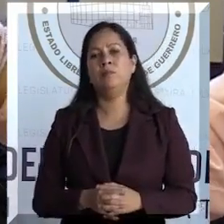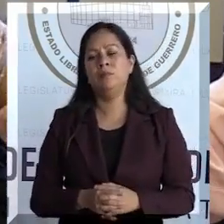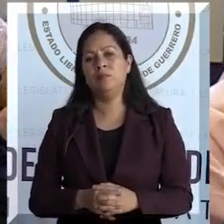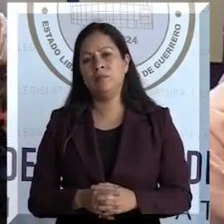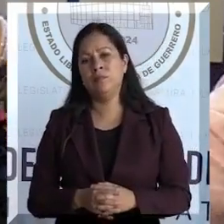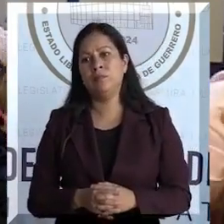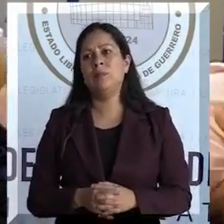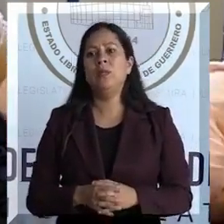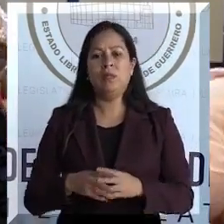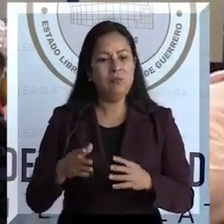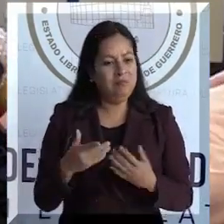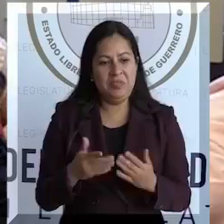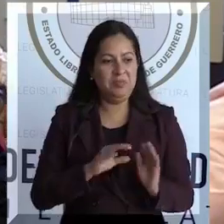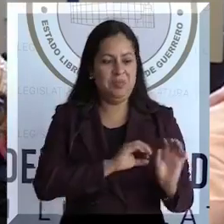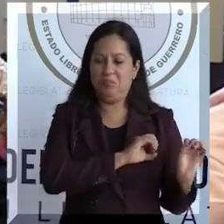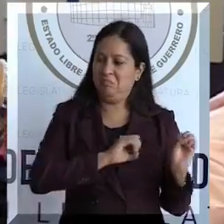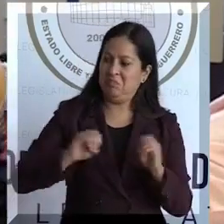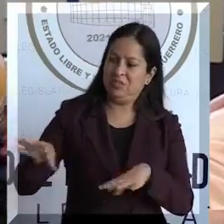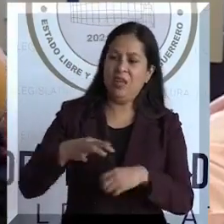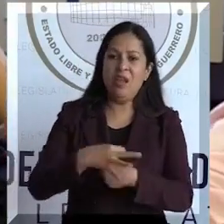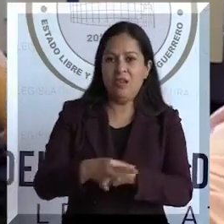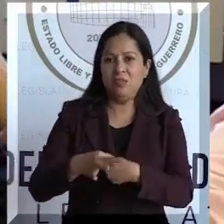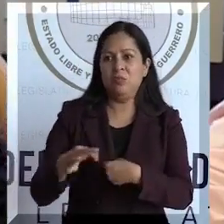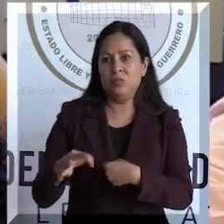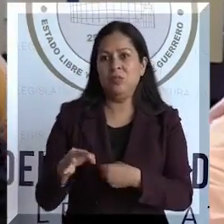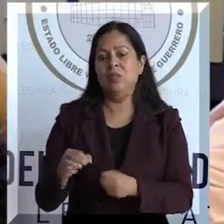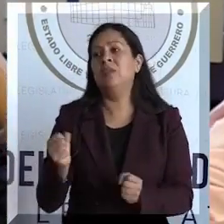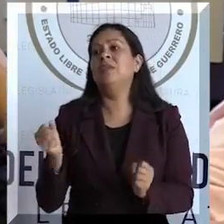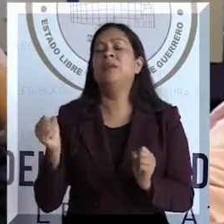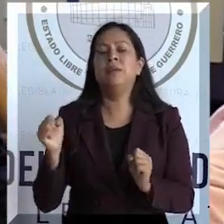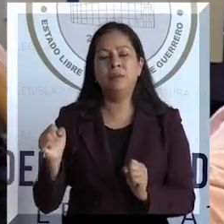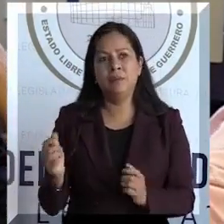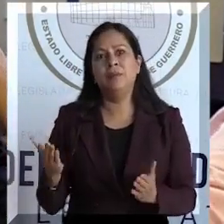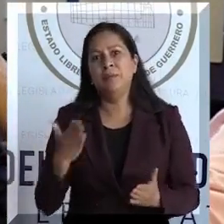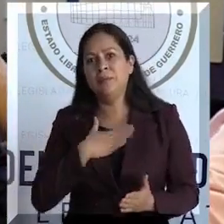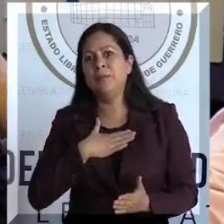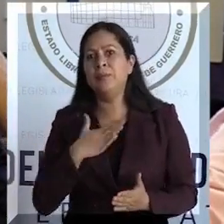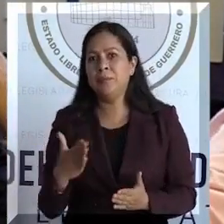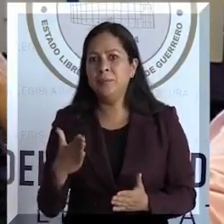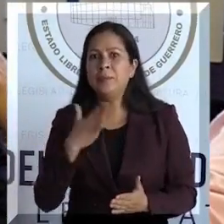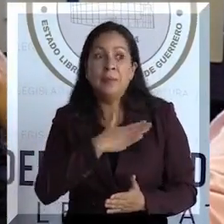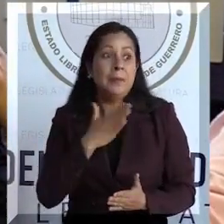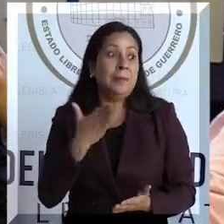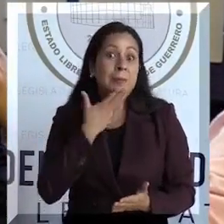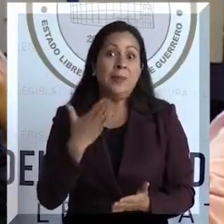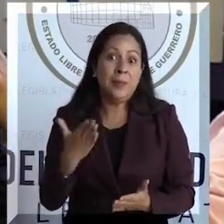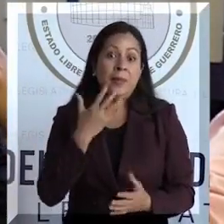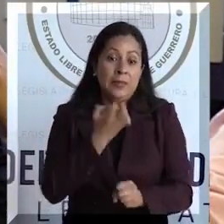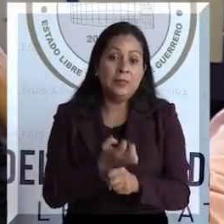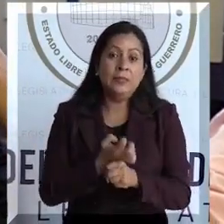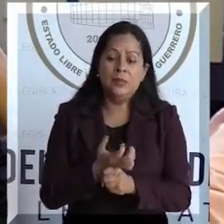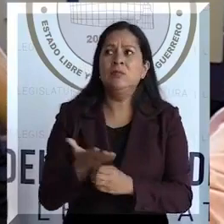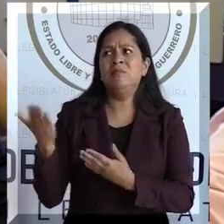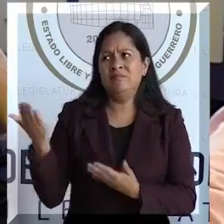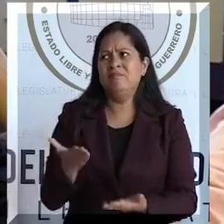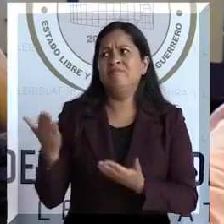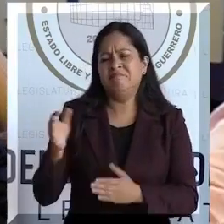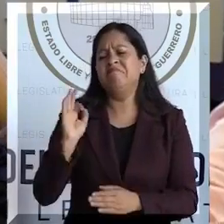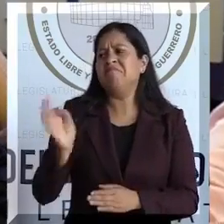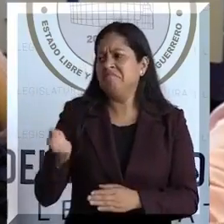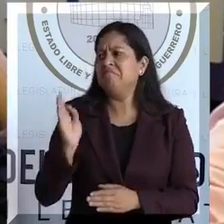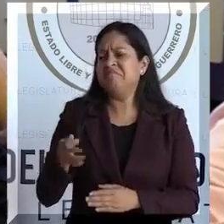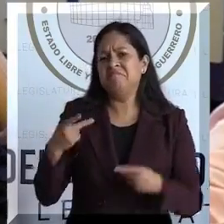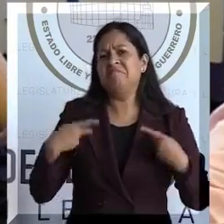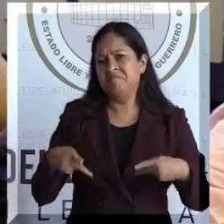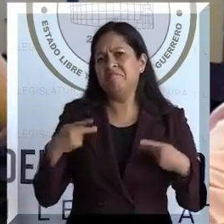desplazadas de sus comunidades. Afortunadamente, Estados Unidos está recibiendo también a estos grupos de gente